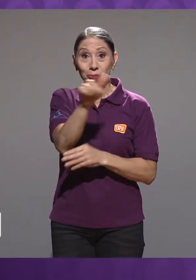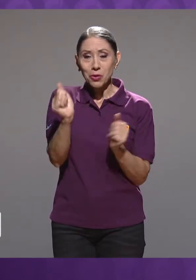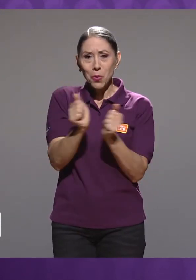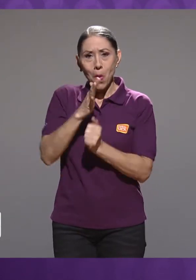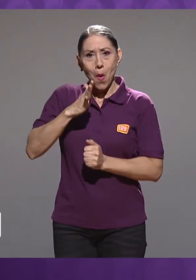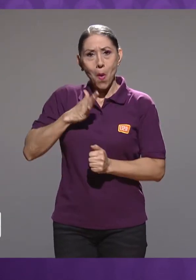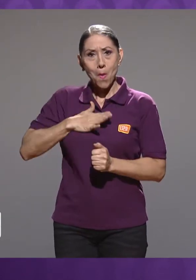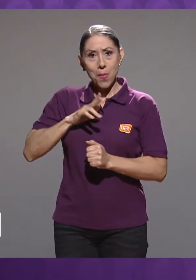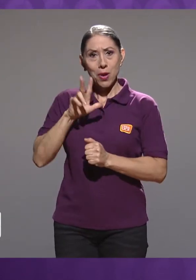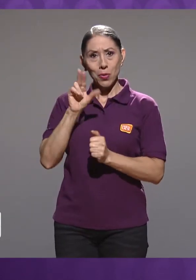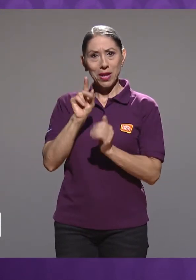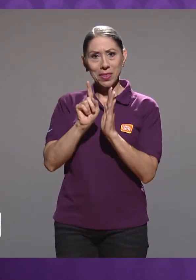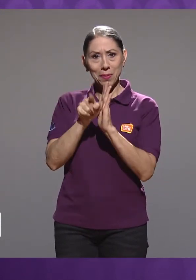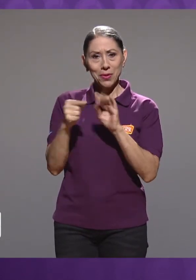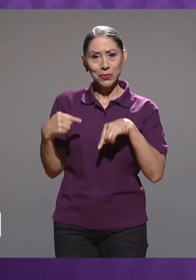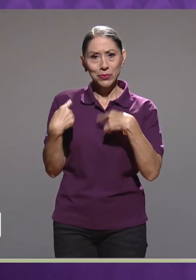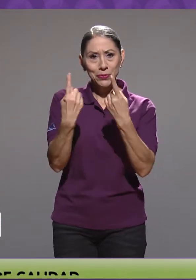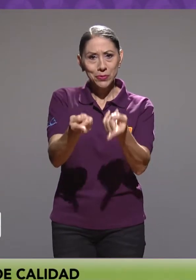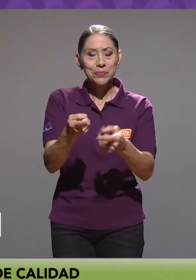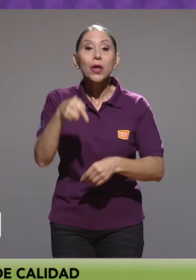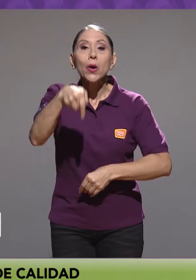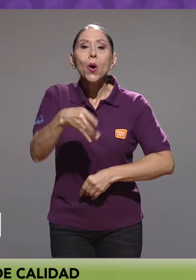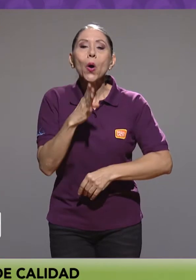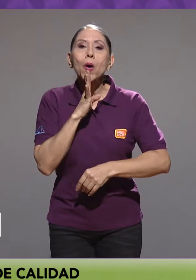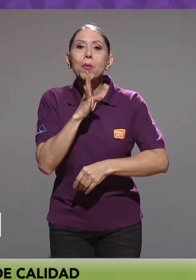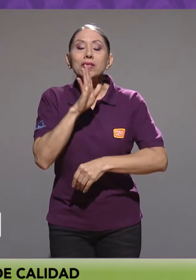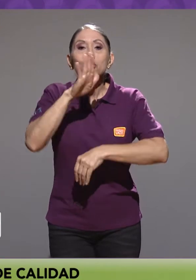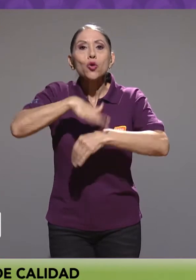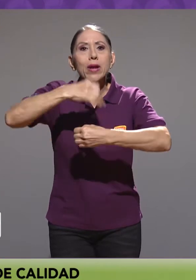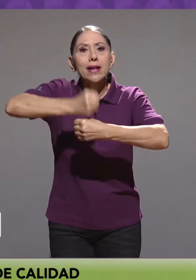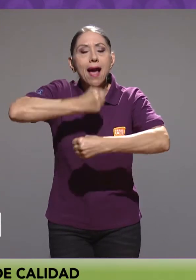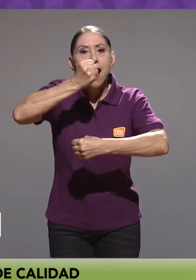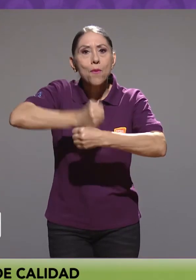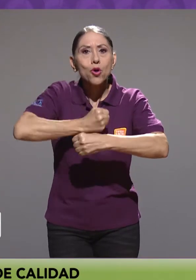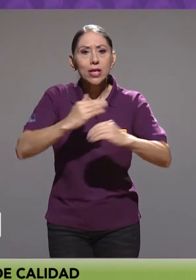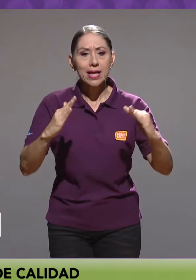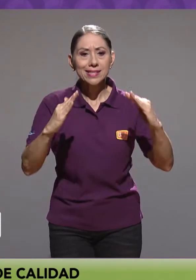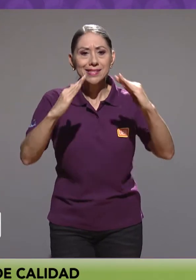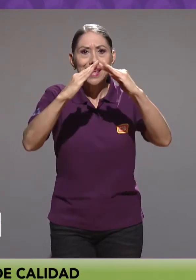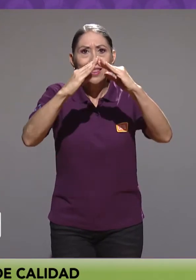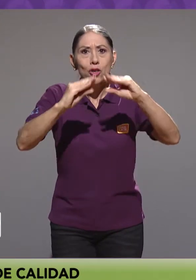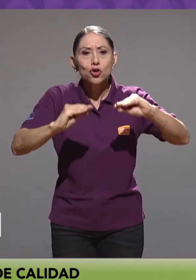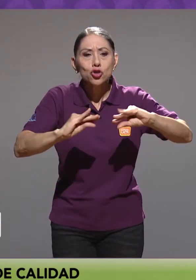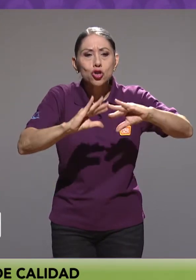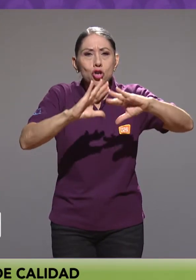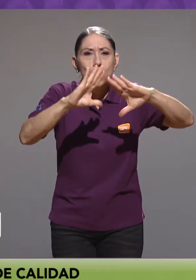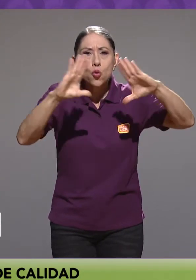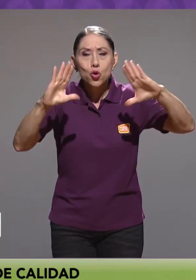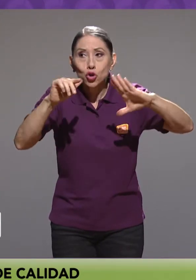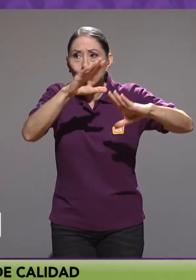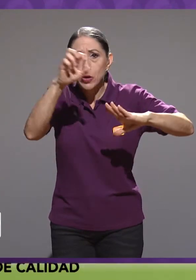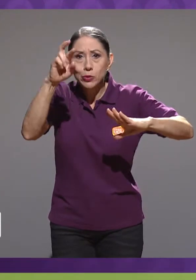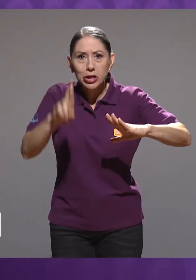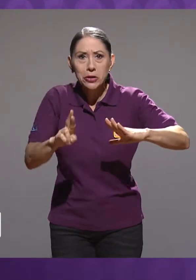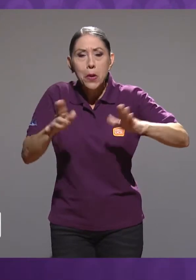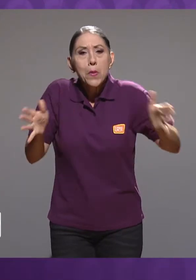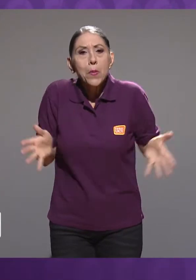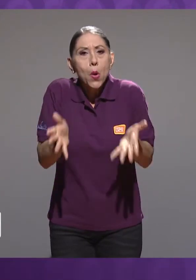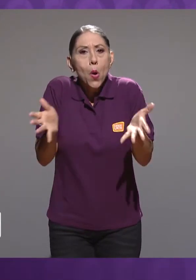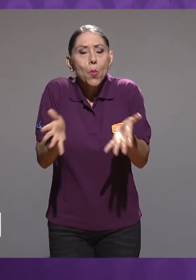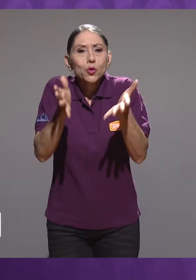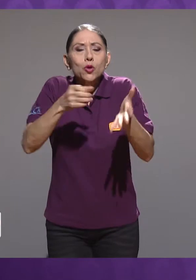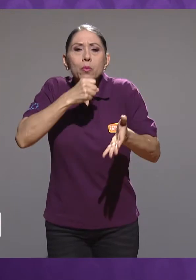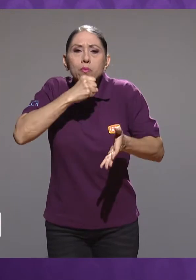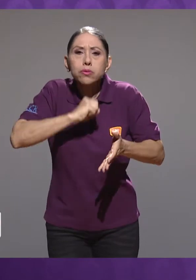acompañarme la siguiente media hora. Hoy conversaremos sobre la labor que realizan los centros diurnos de nuestro país en la promoción del